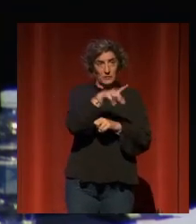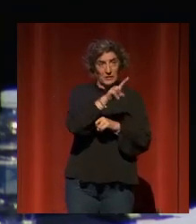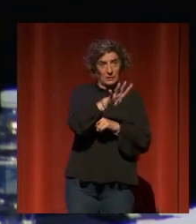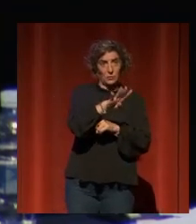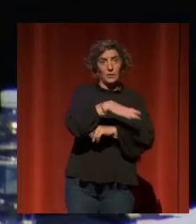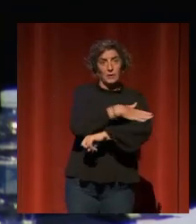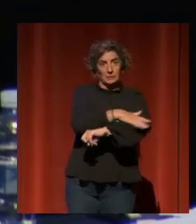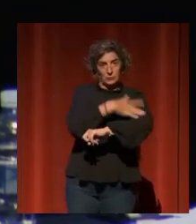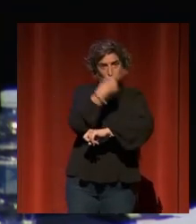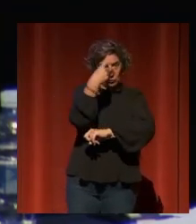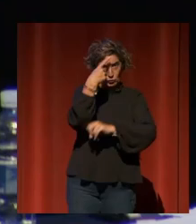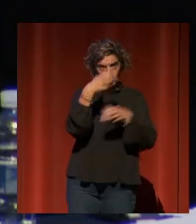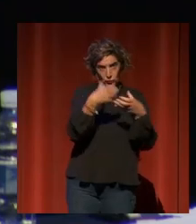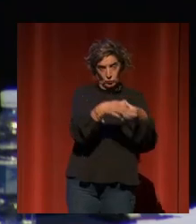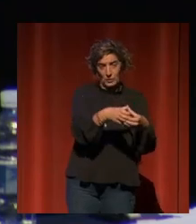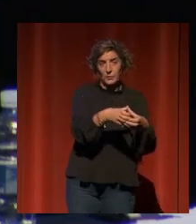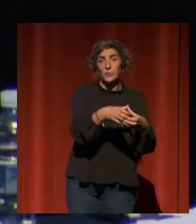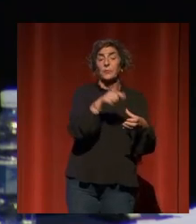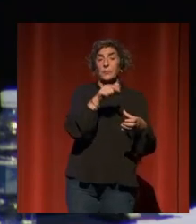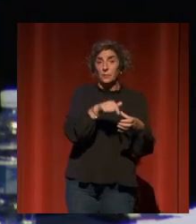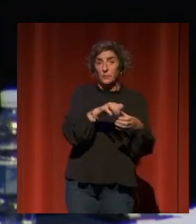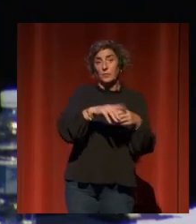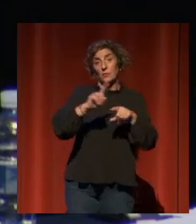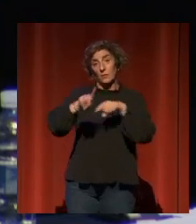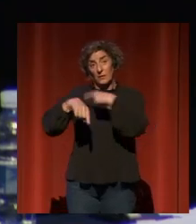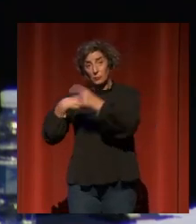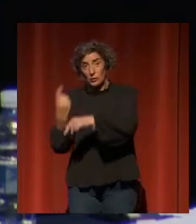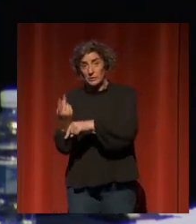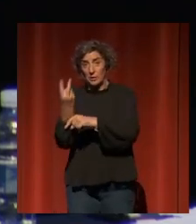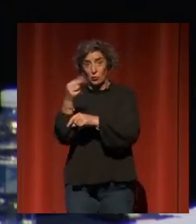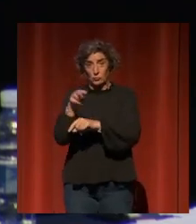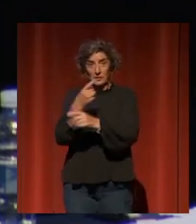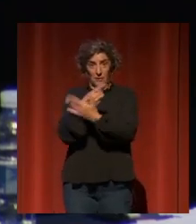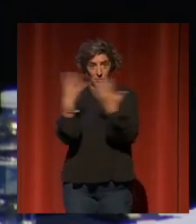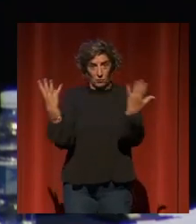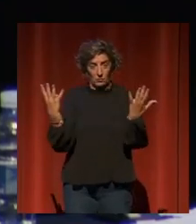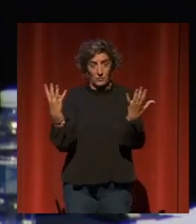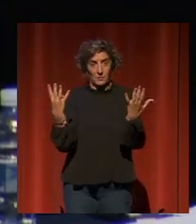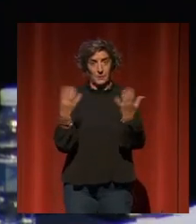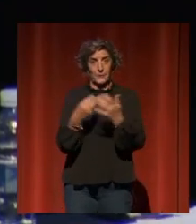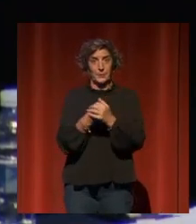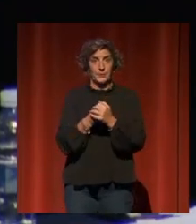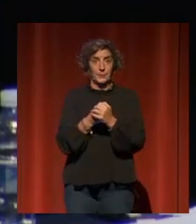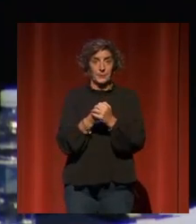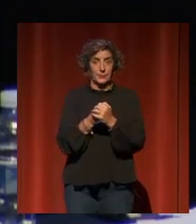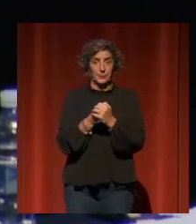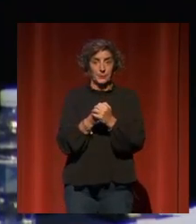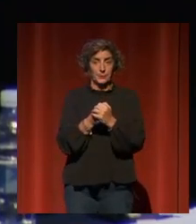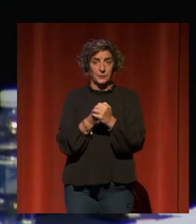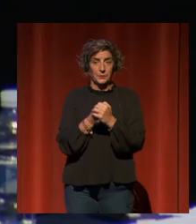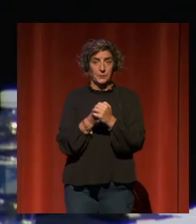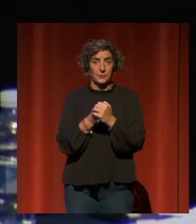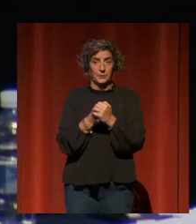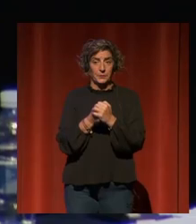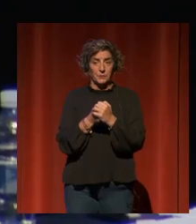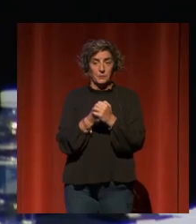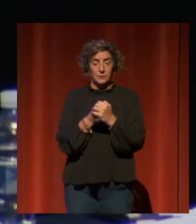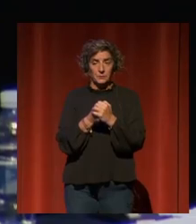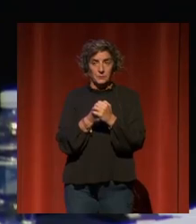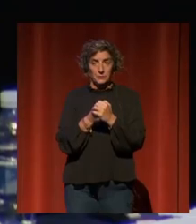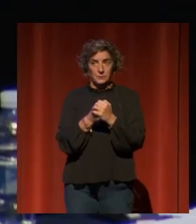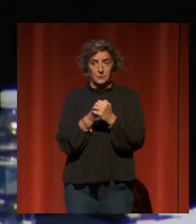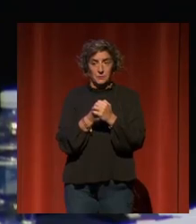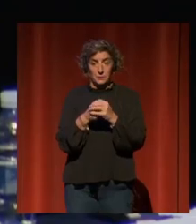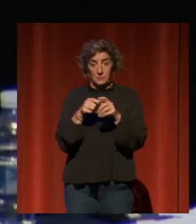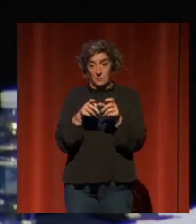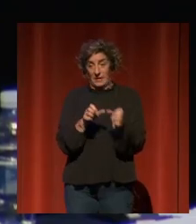cultura eh hubo otra en 2019 y esto da a las